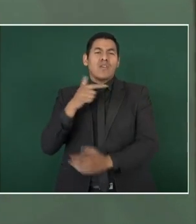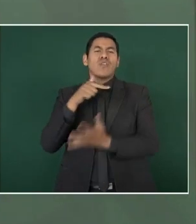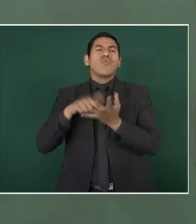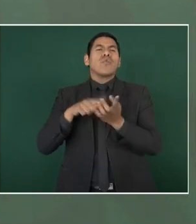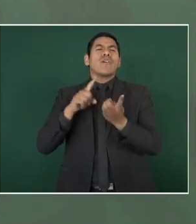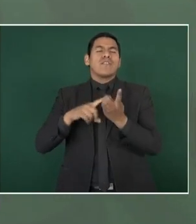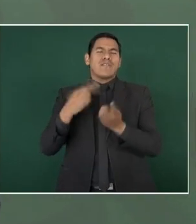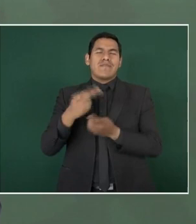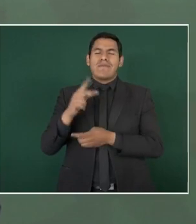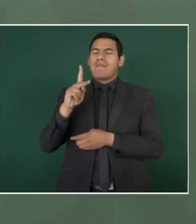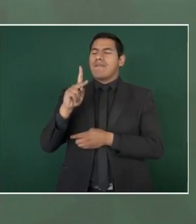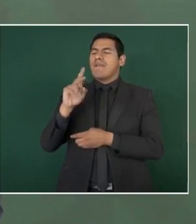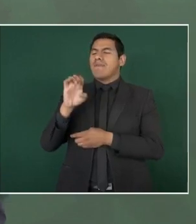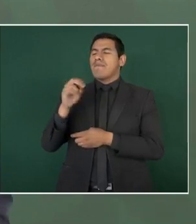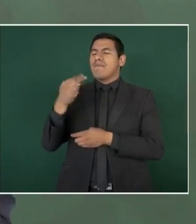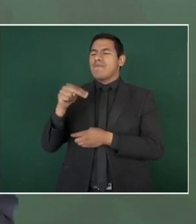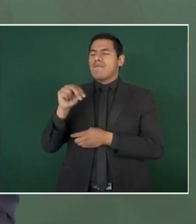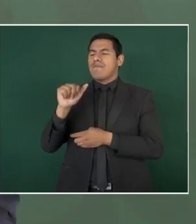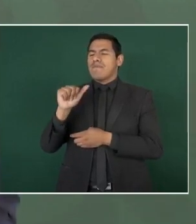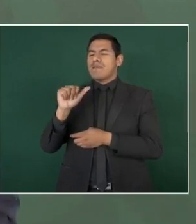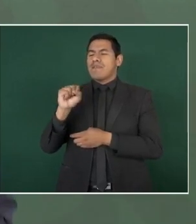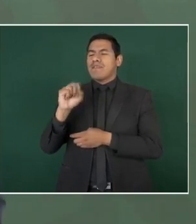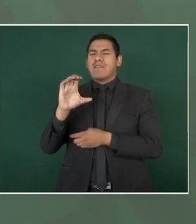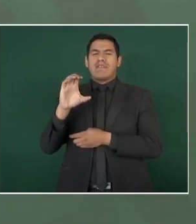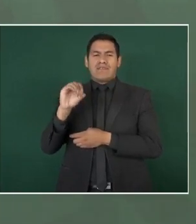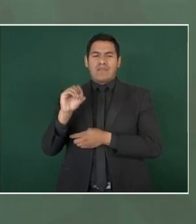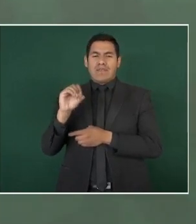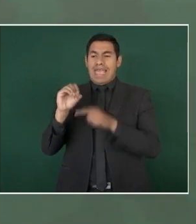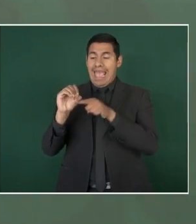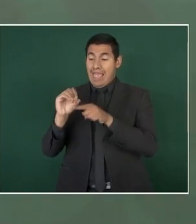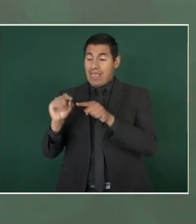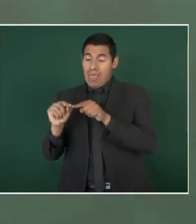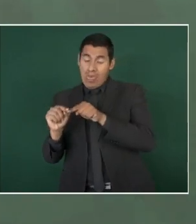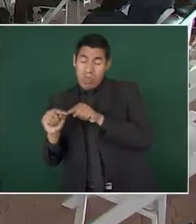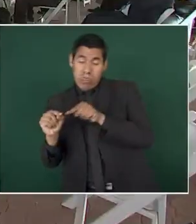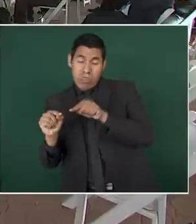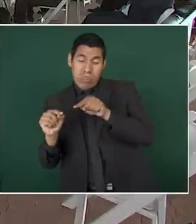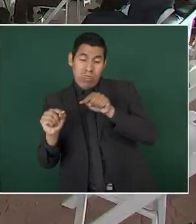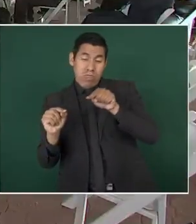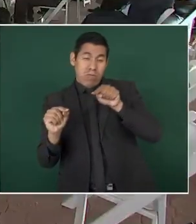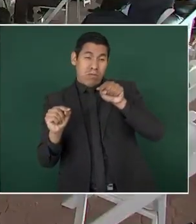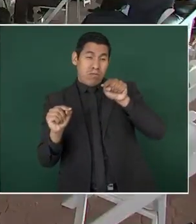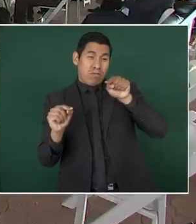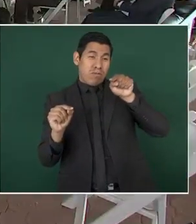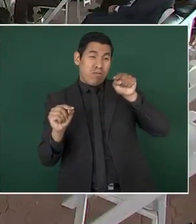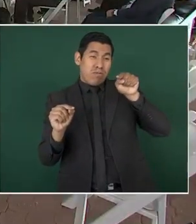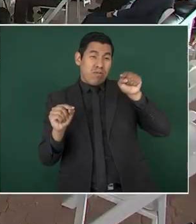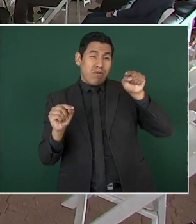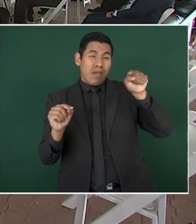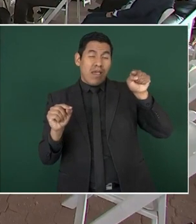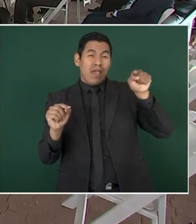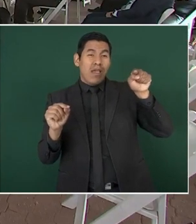Peñasco. Peñasco se va a traer la línea desde Peñasco hasta